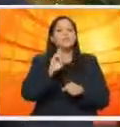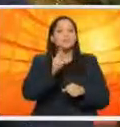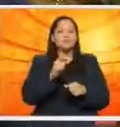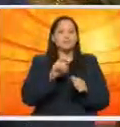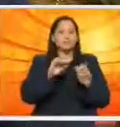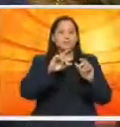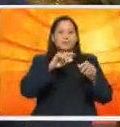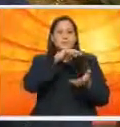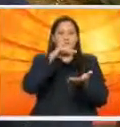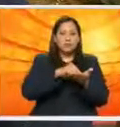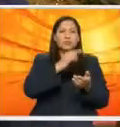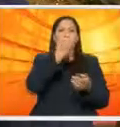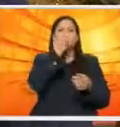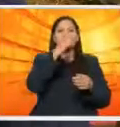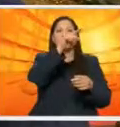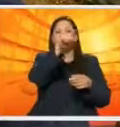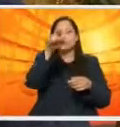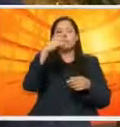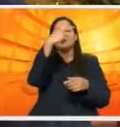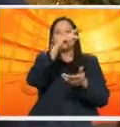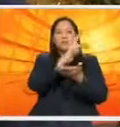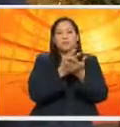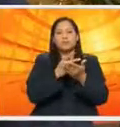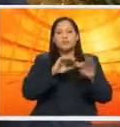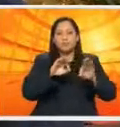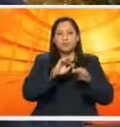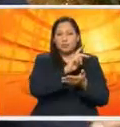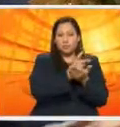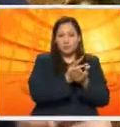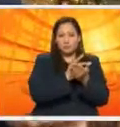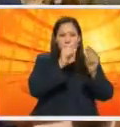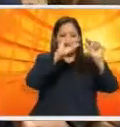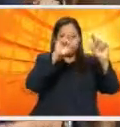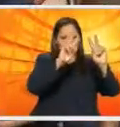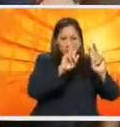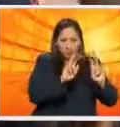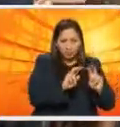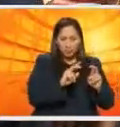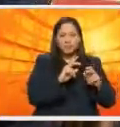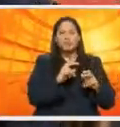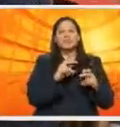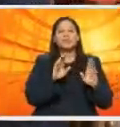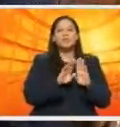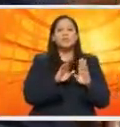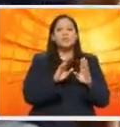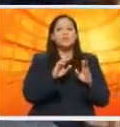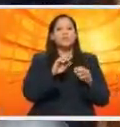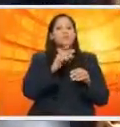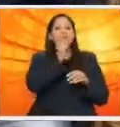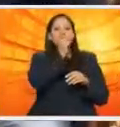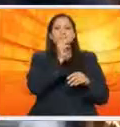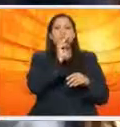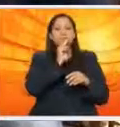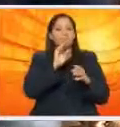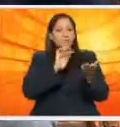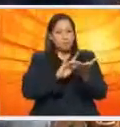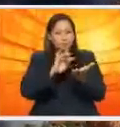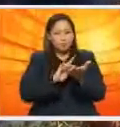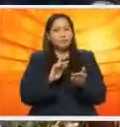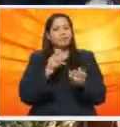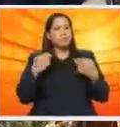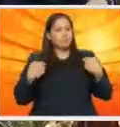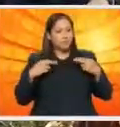por regiones o por escuelas elaboren su plan de trabajo donde se fortalezca la intervención de los padres,